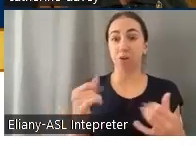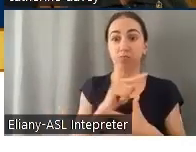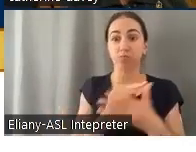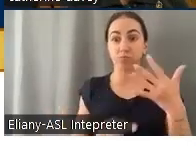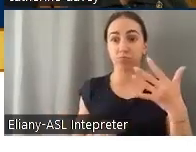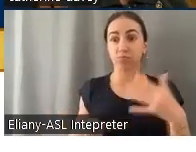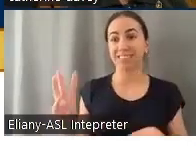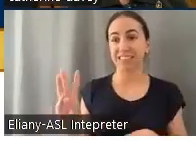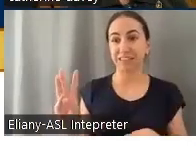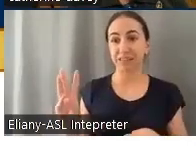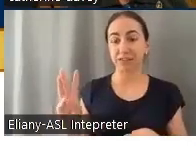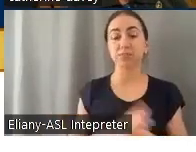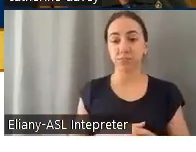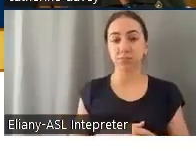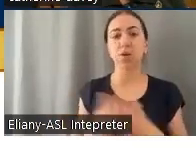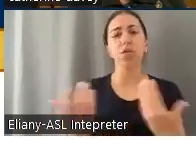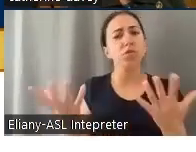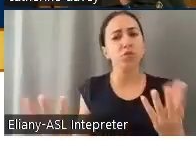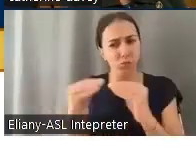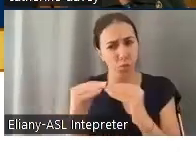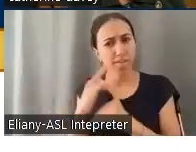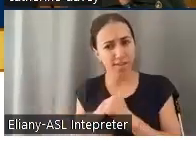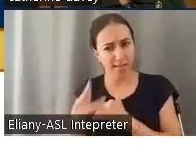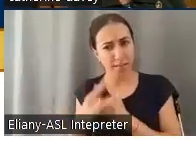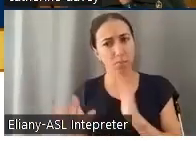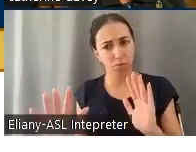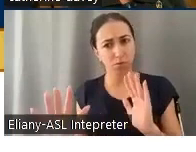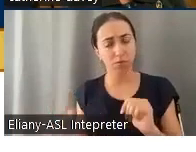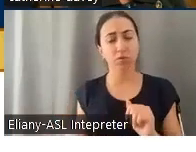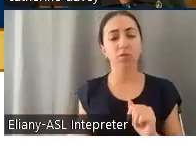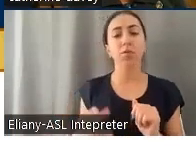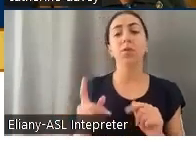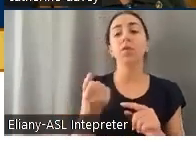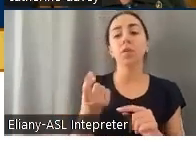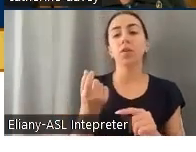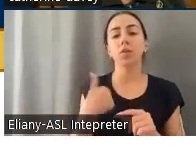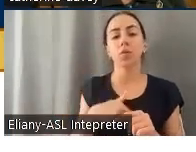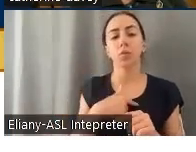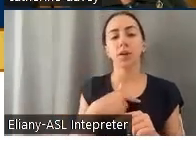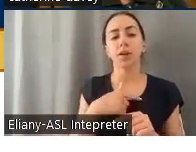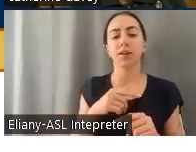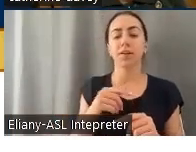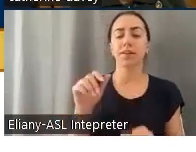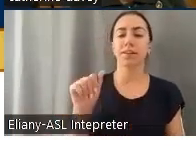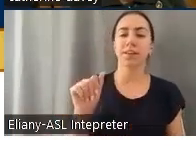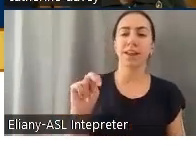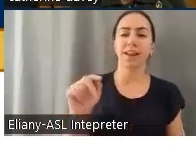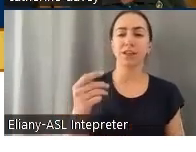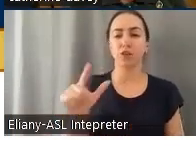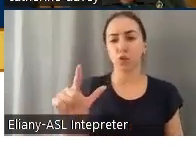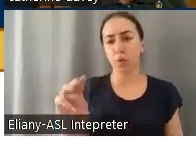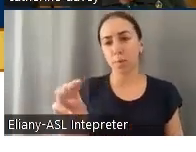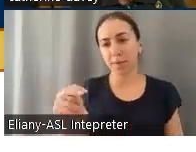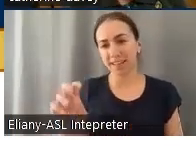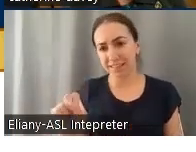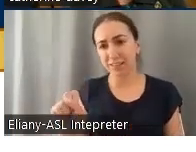de Down. Tenemos 6. Hay muchos, muchos, muchos más. Generalmente lo que hacemos es incluimos otros, como